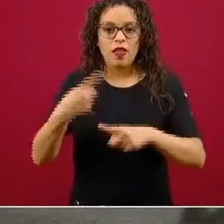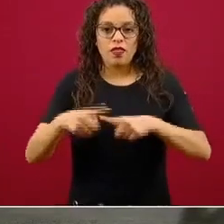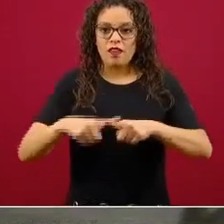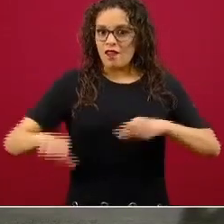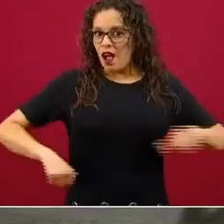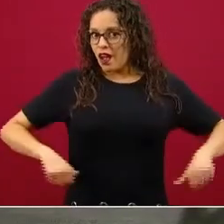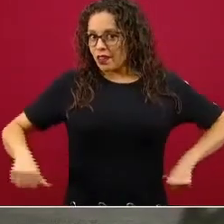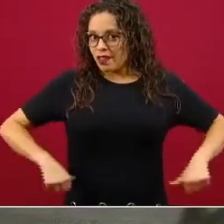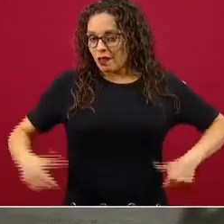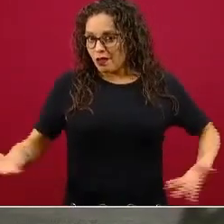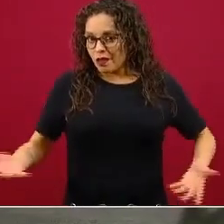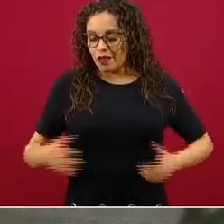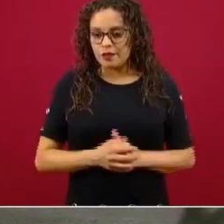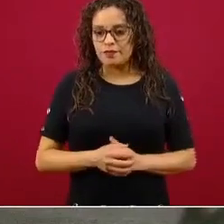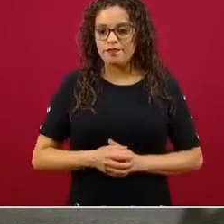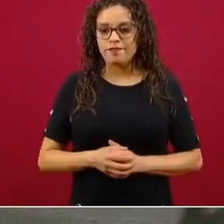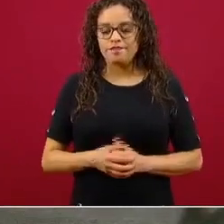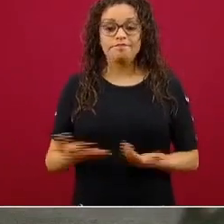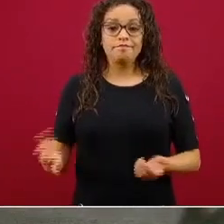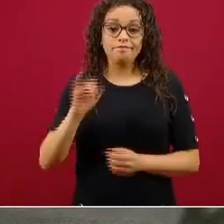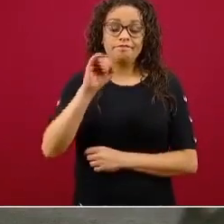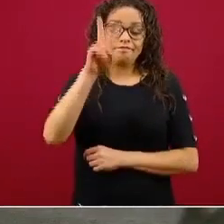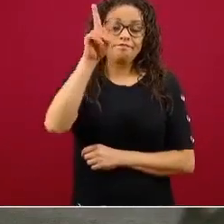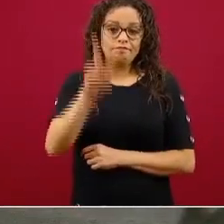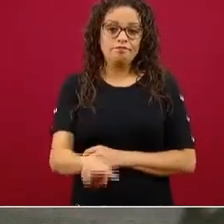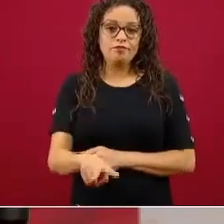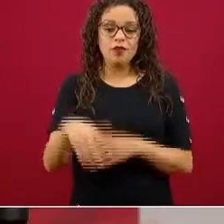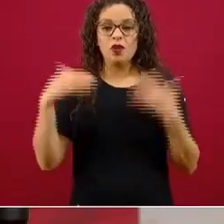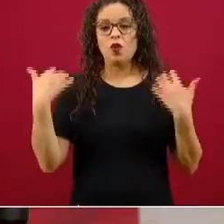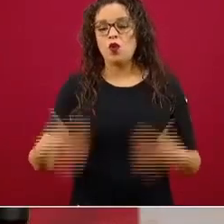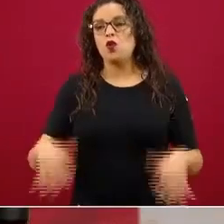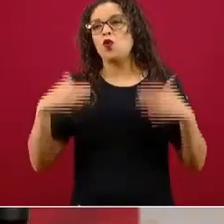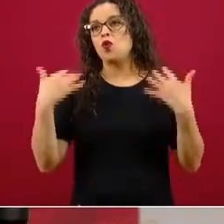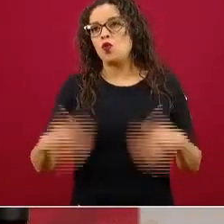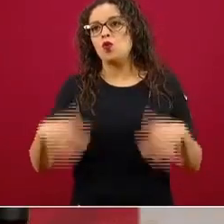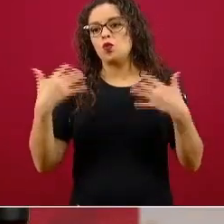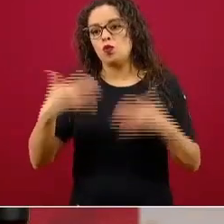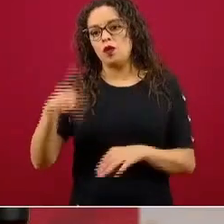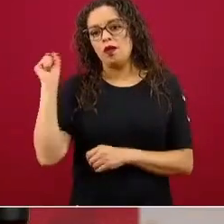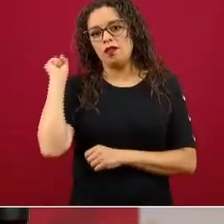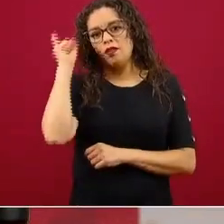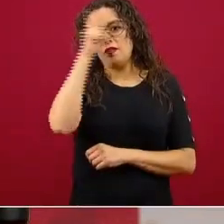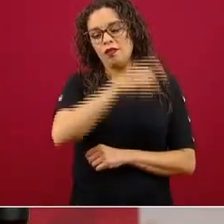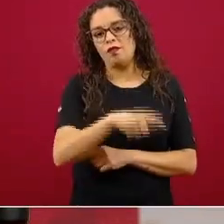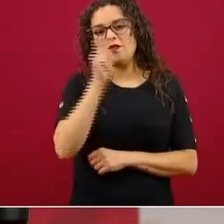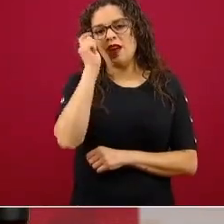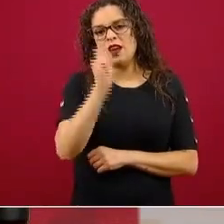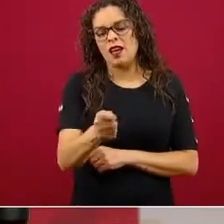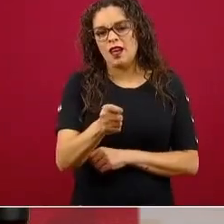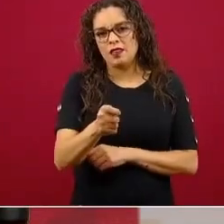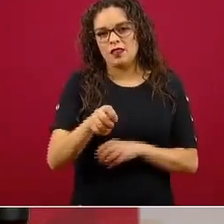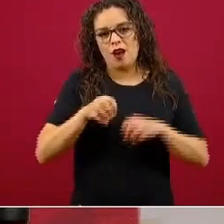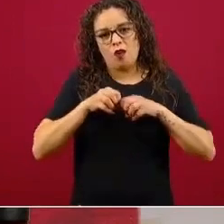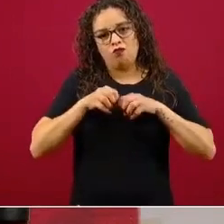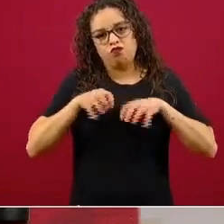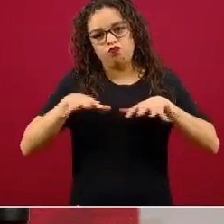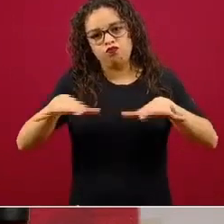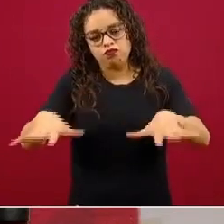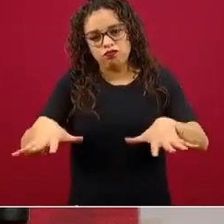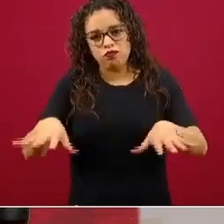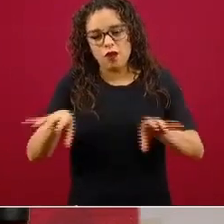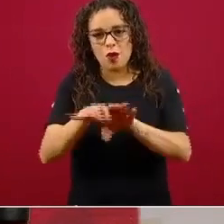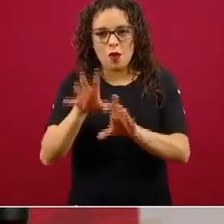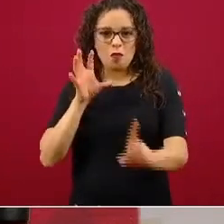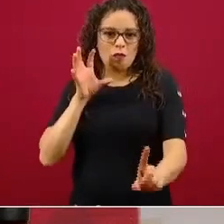Efectivamente, un reto grande en todo fenómeno colectivo es lograr persuadir a